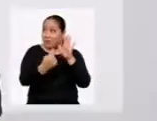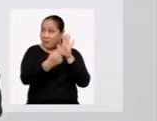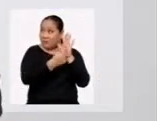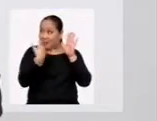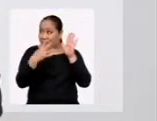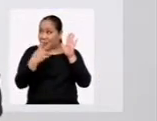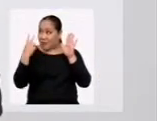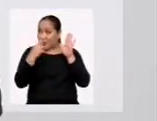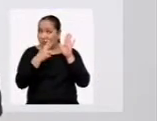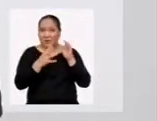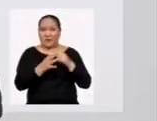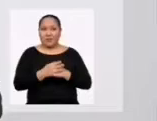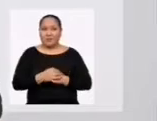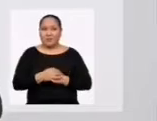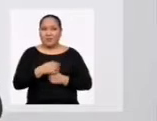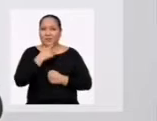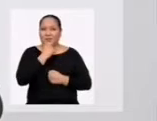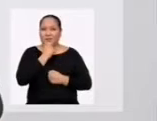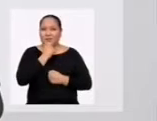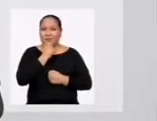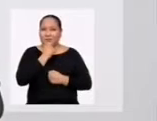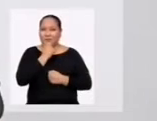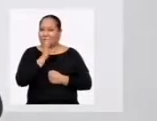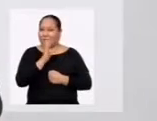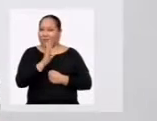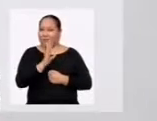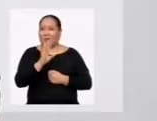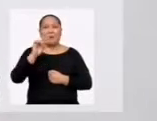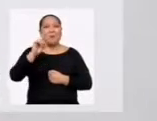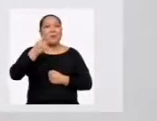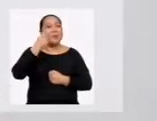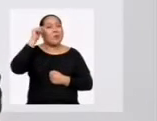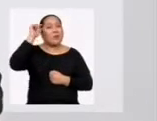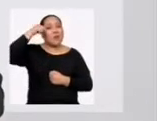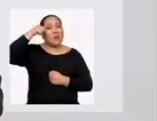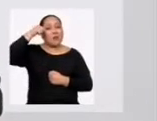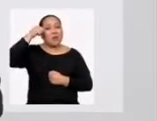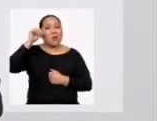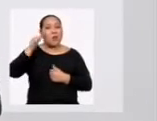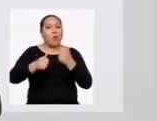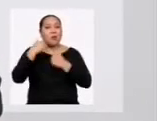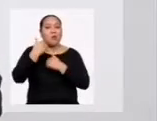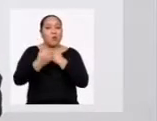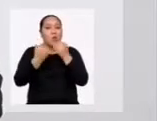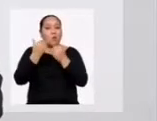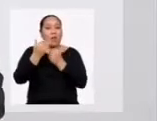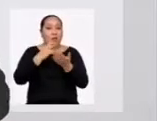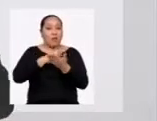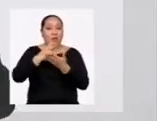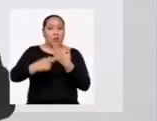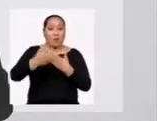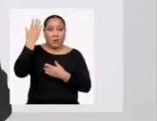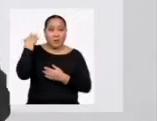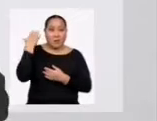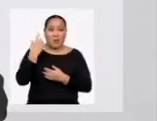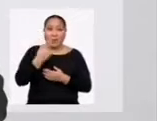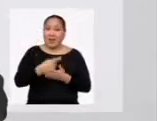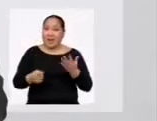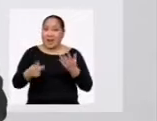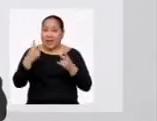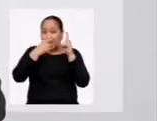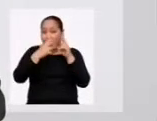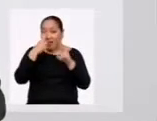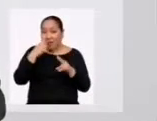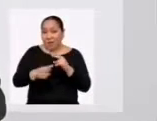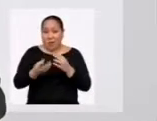vez? ¿Te parece si primero recordamos las pautas que se dieron en el programa pasado y que hay que tener en